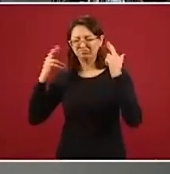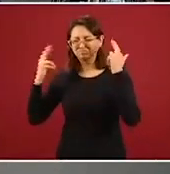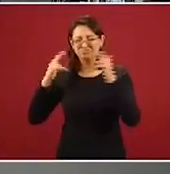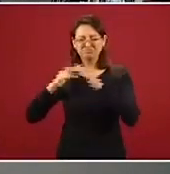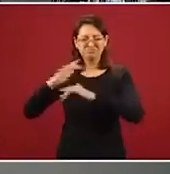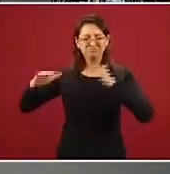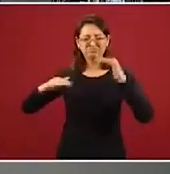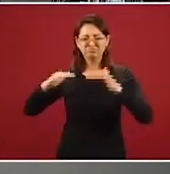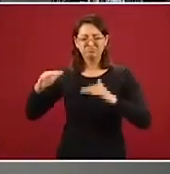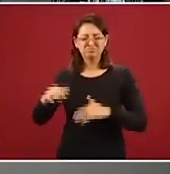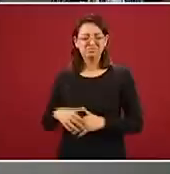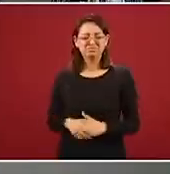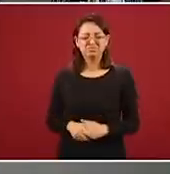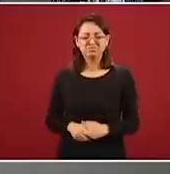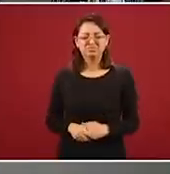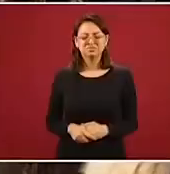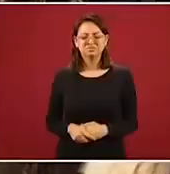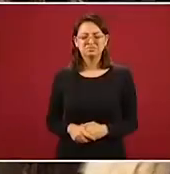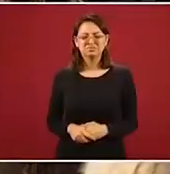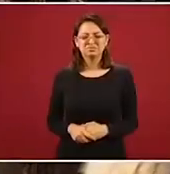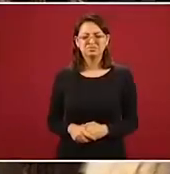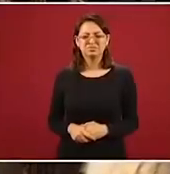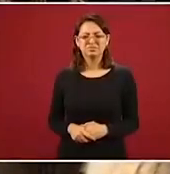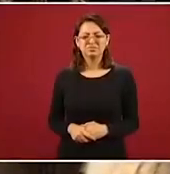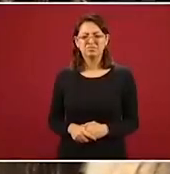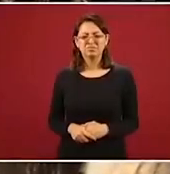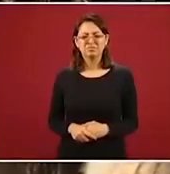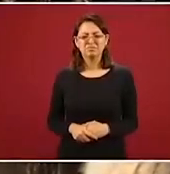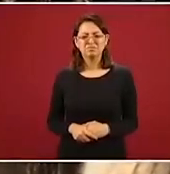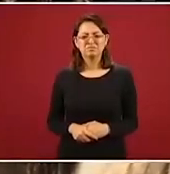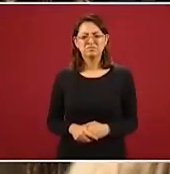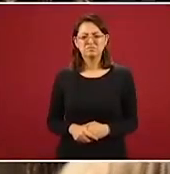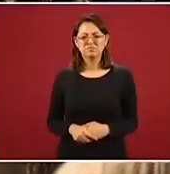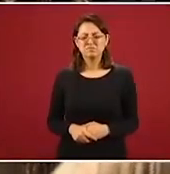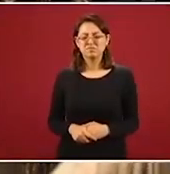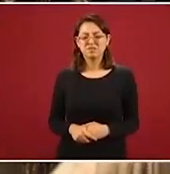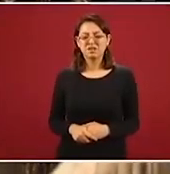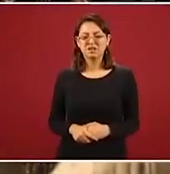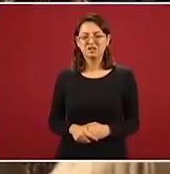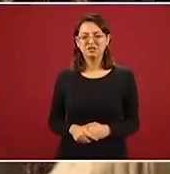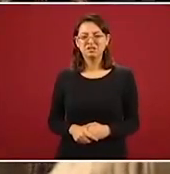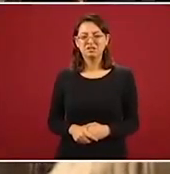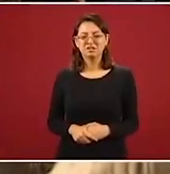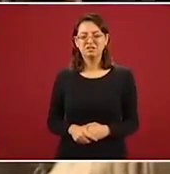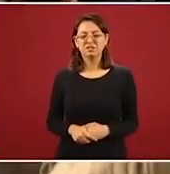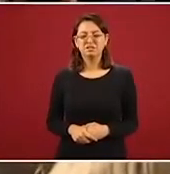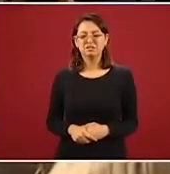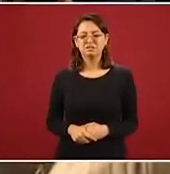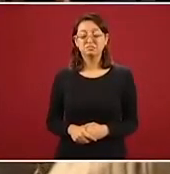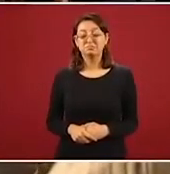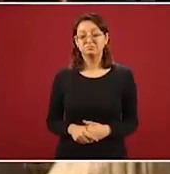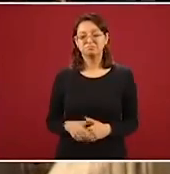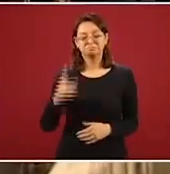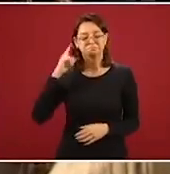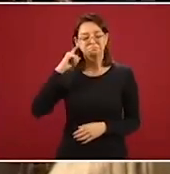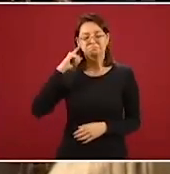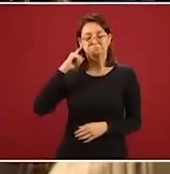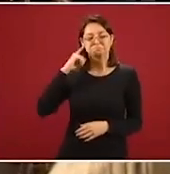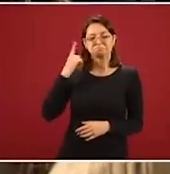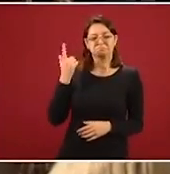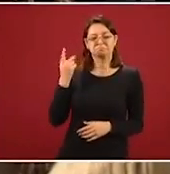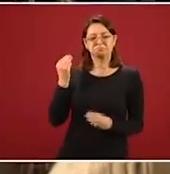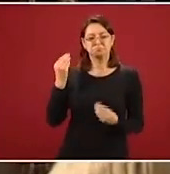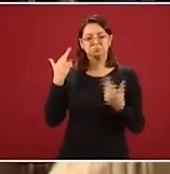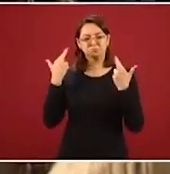una fiscalía especializada para atender el tema del feminicidio? Eso corresponde a los congresos